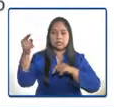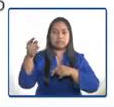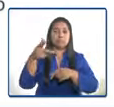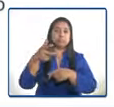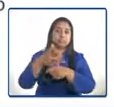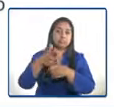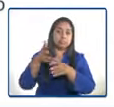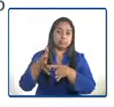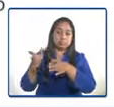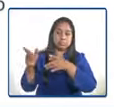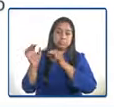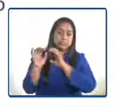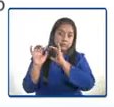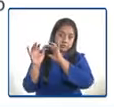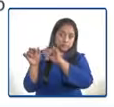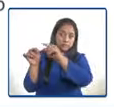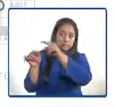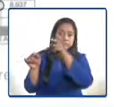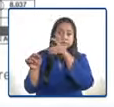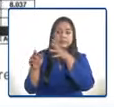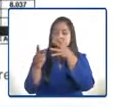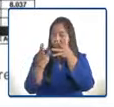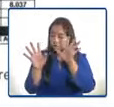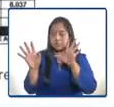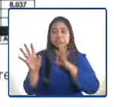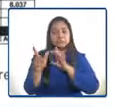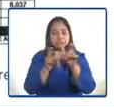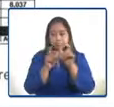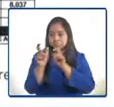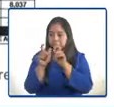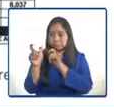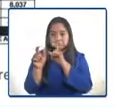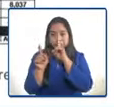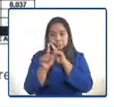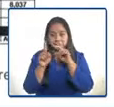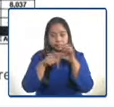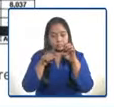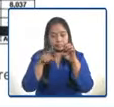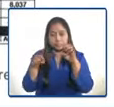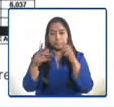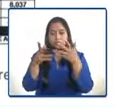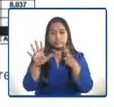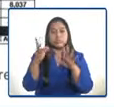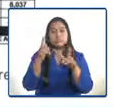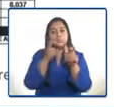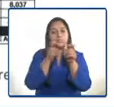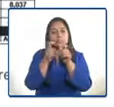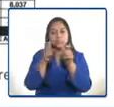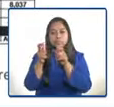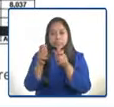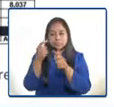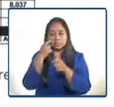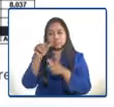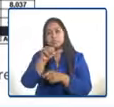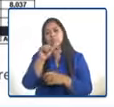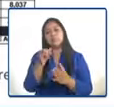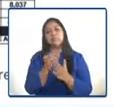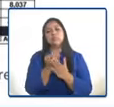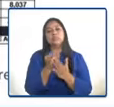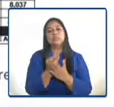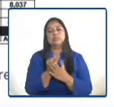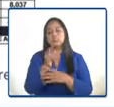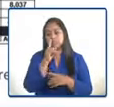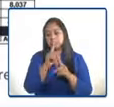en migración, que ya tenemos toda la logística para hacer las estadísticas, para coordinar con las demás instituciones, y